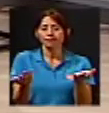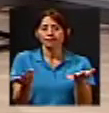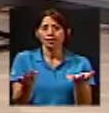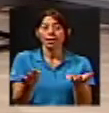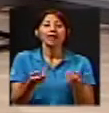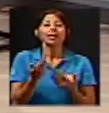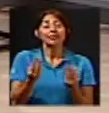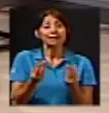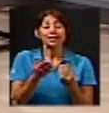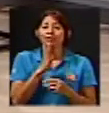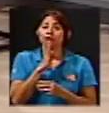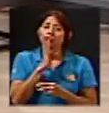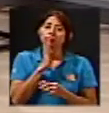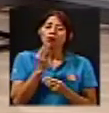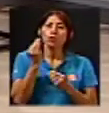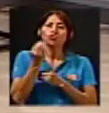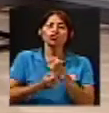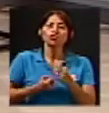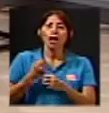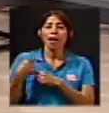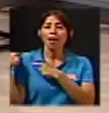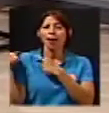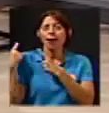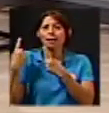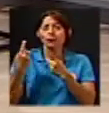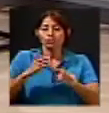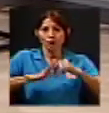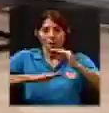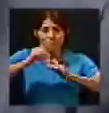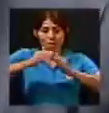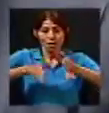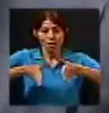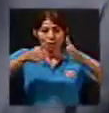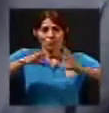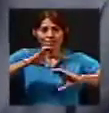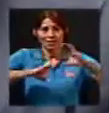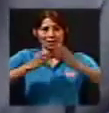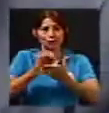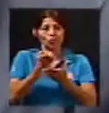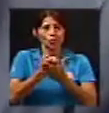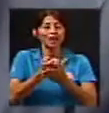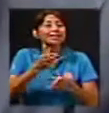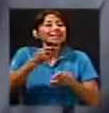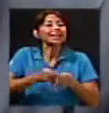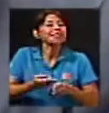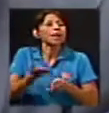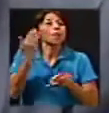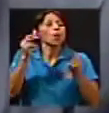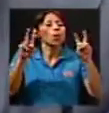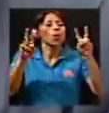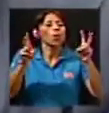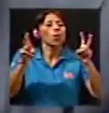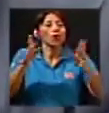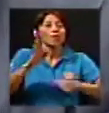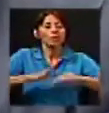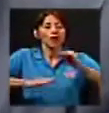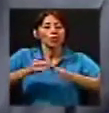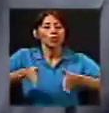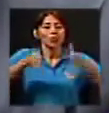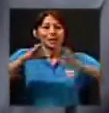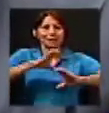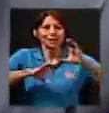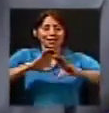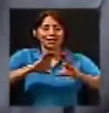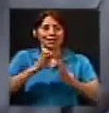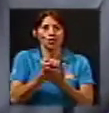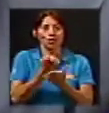que durante muchos años la Facultad de Ciencias Económicas se llamó Facultad de Ciencias Económicas y Sociales. En el